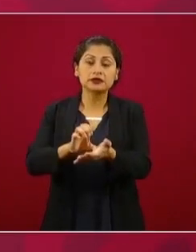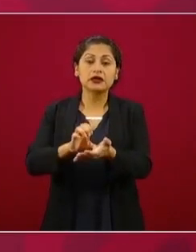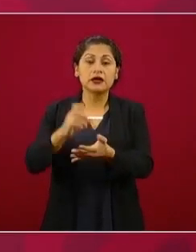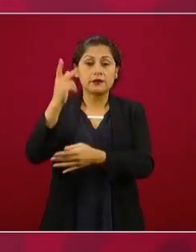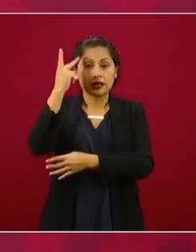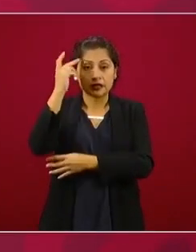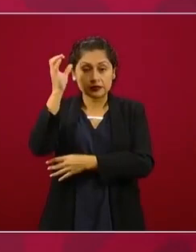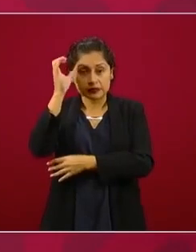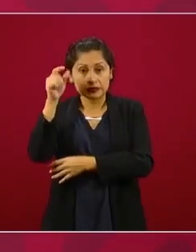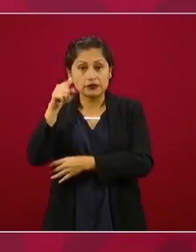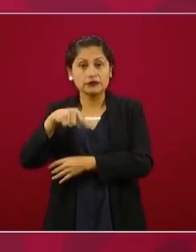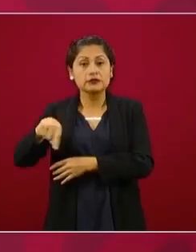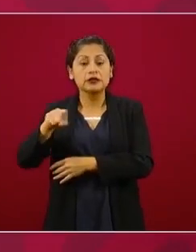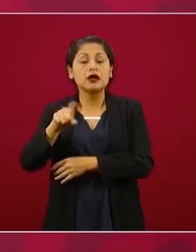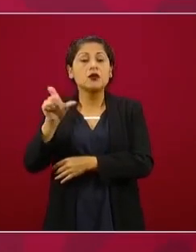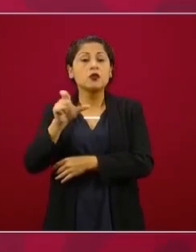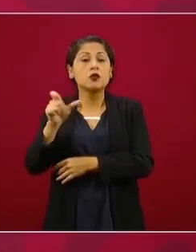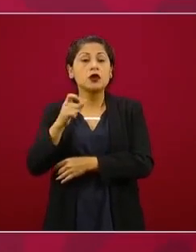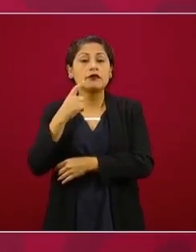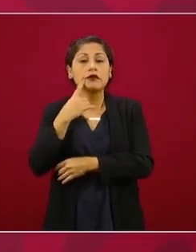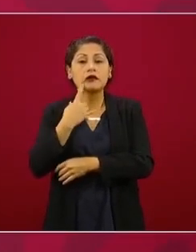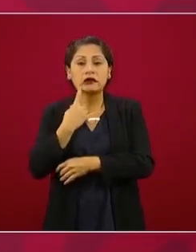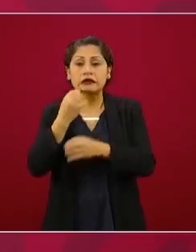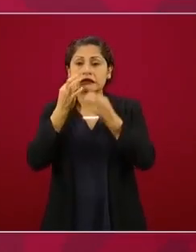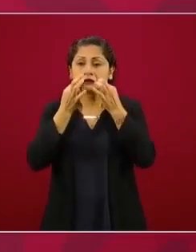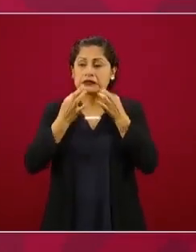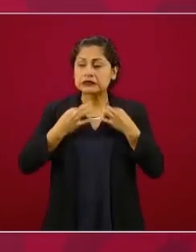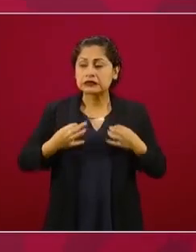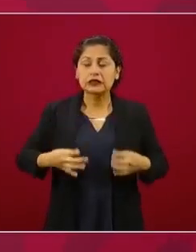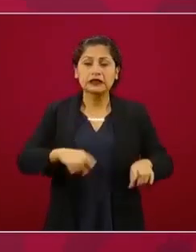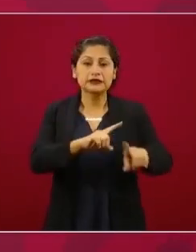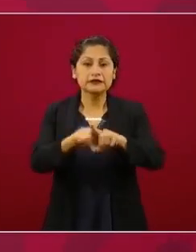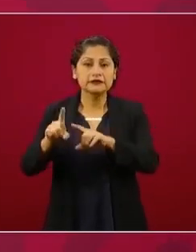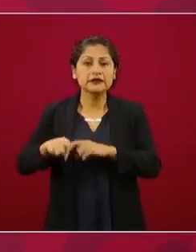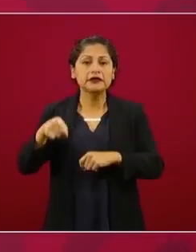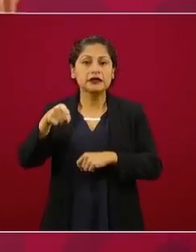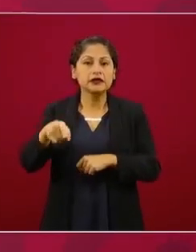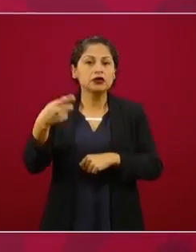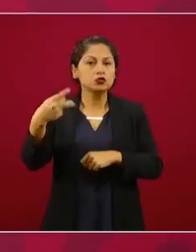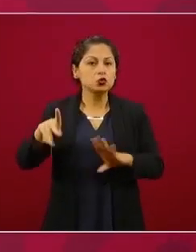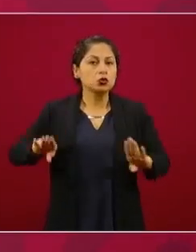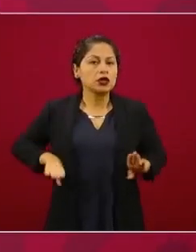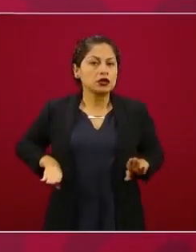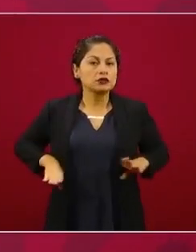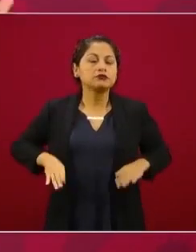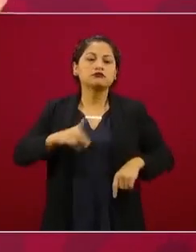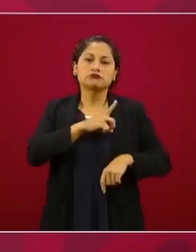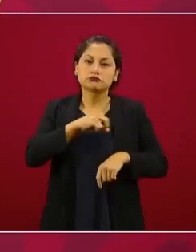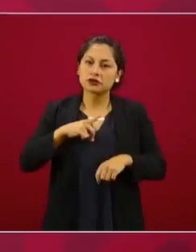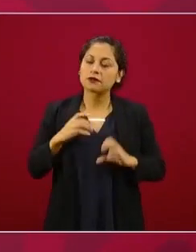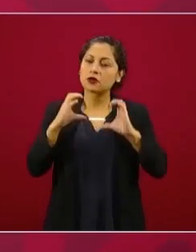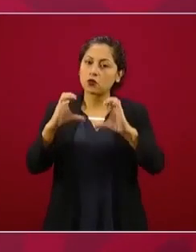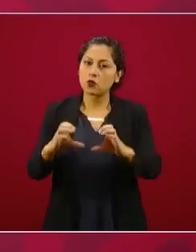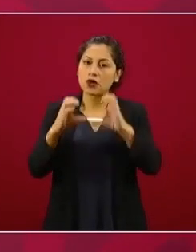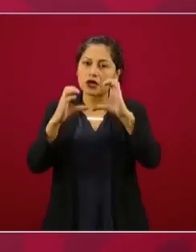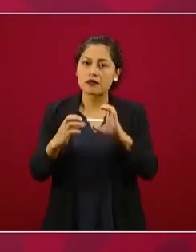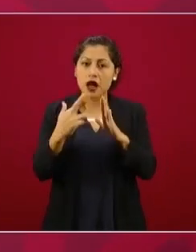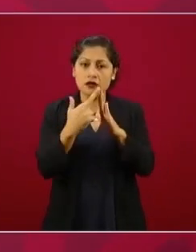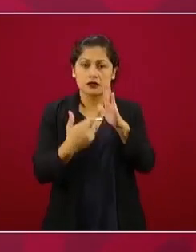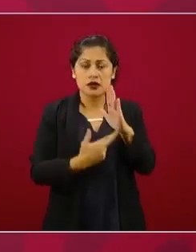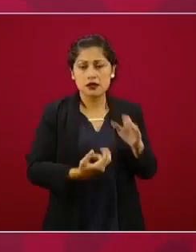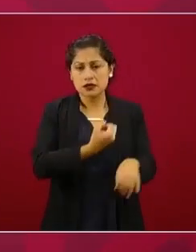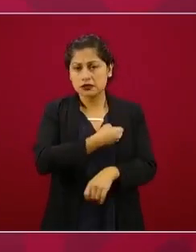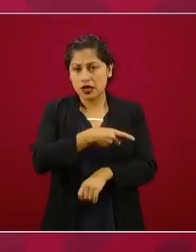salivales, en esto que estamos cuidando todo de contagio, es parte de esa guía que con muchas otras organizaciones de la sociedad